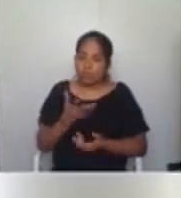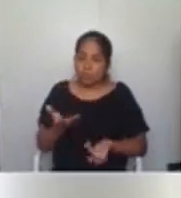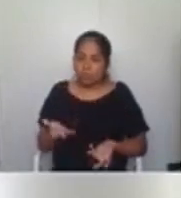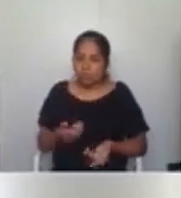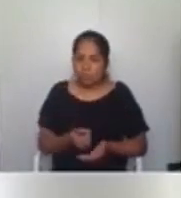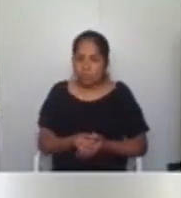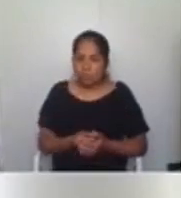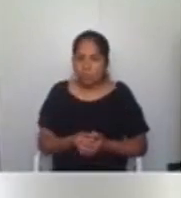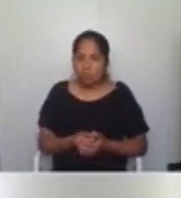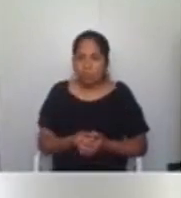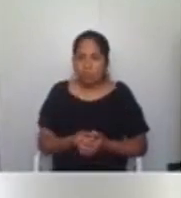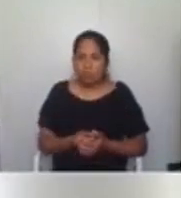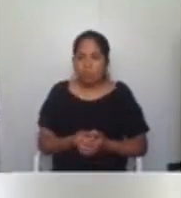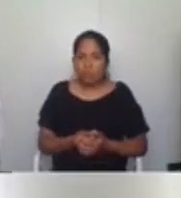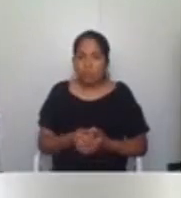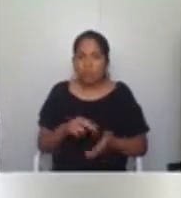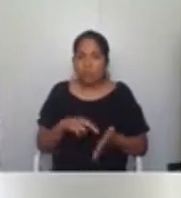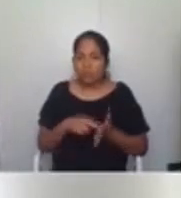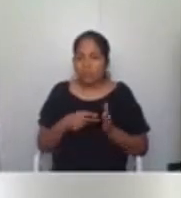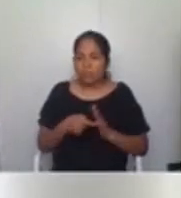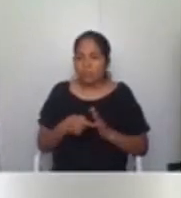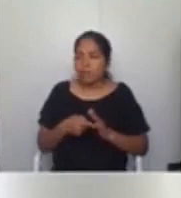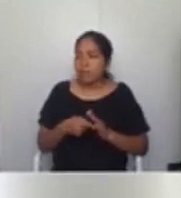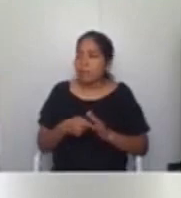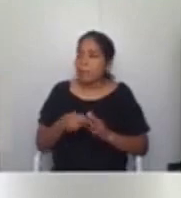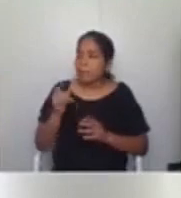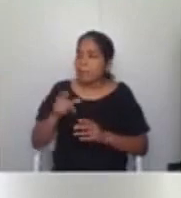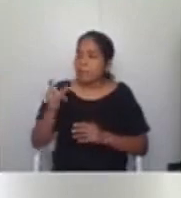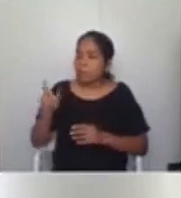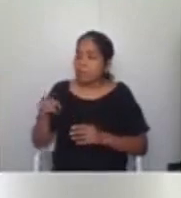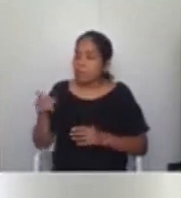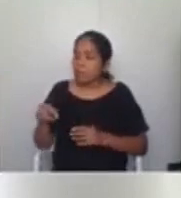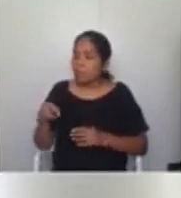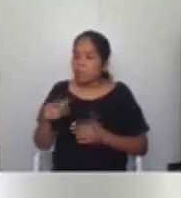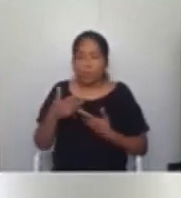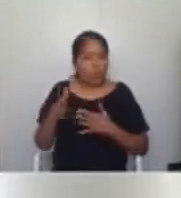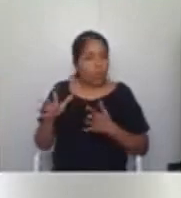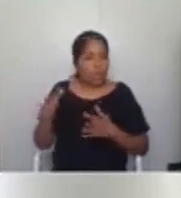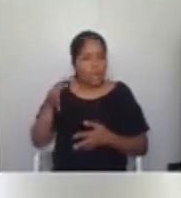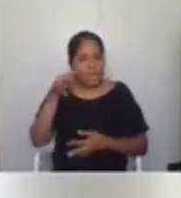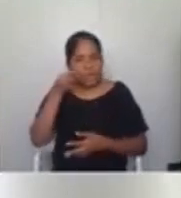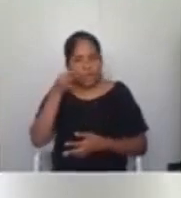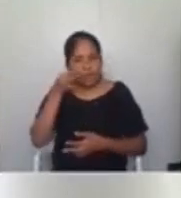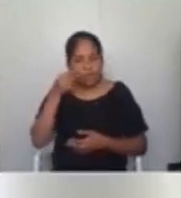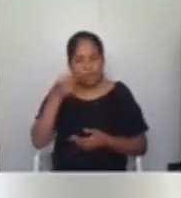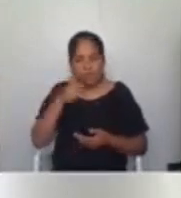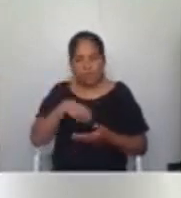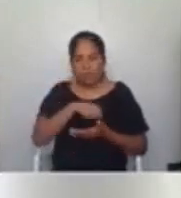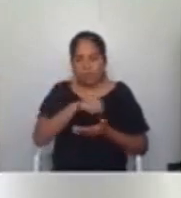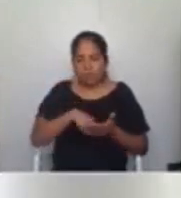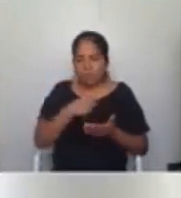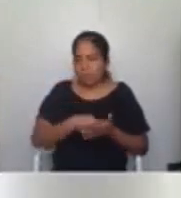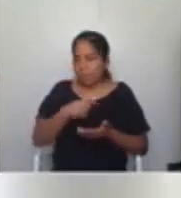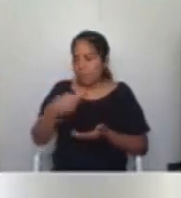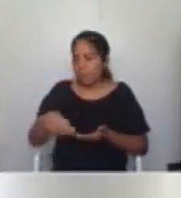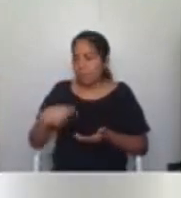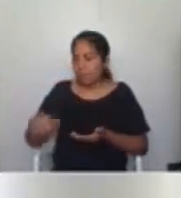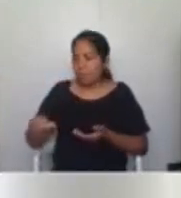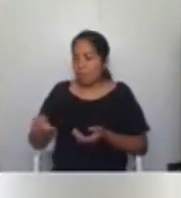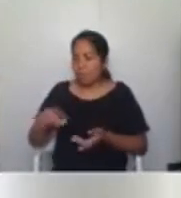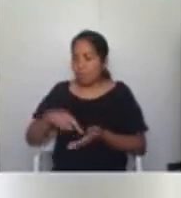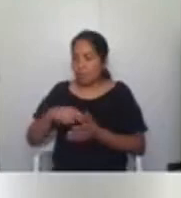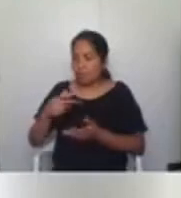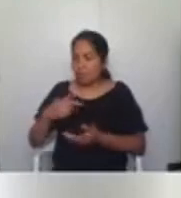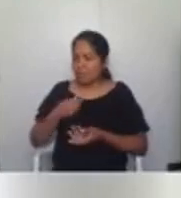pagar sueldos a gente que no existe, en muchos casos, ¿no? Entonces, eso tiene que ir justamente a alimento para el pueblo, pues,